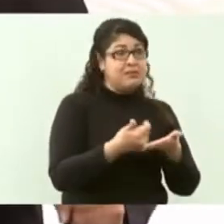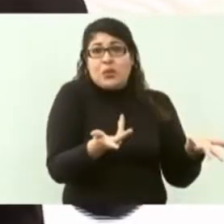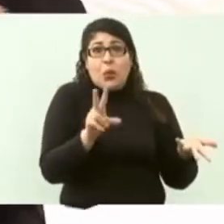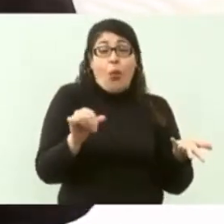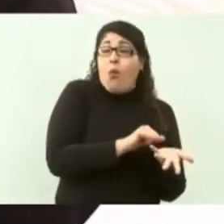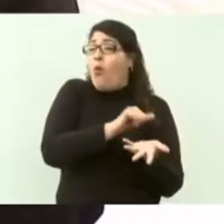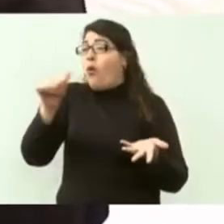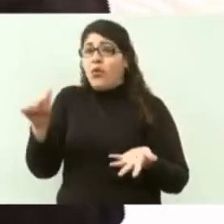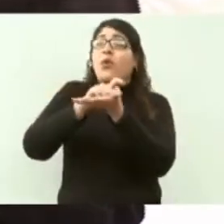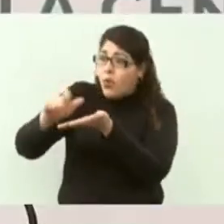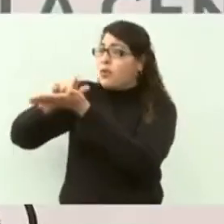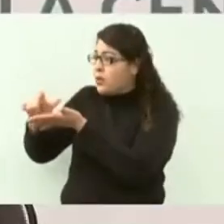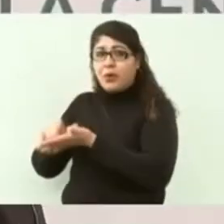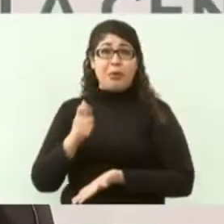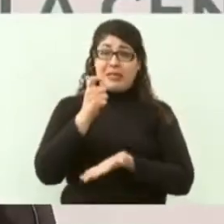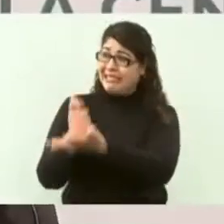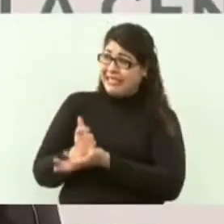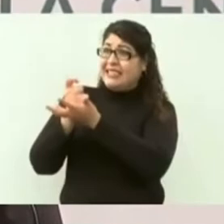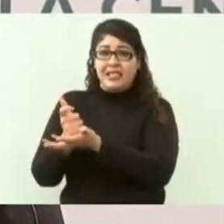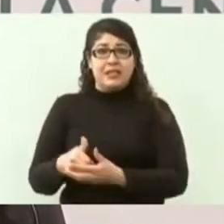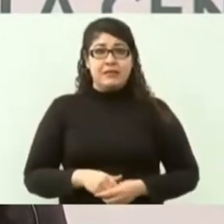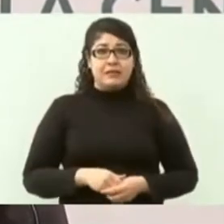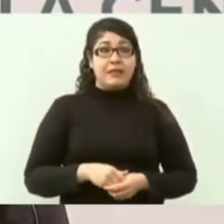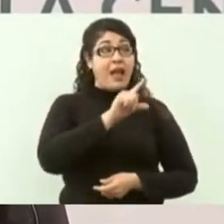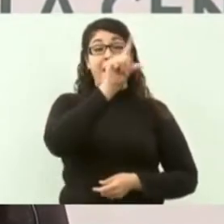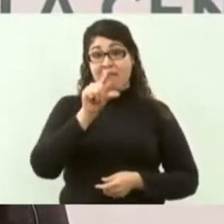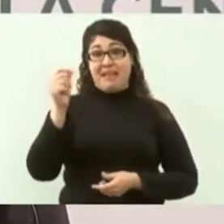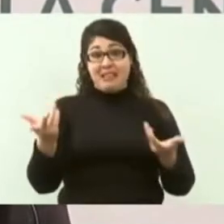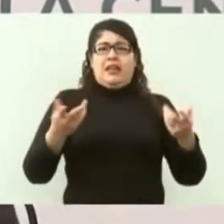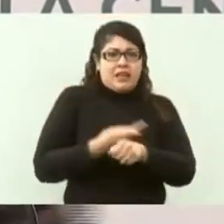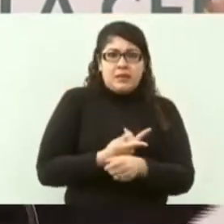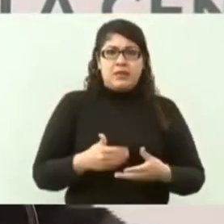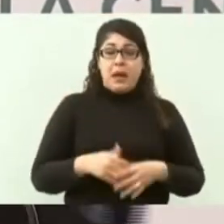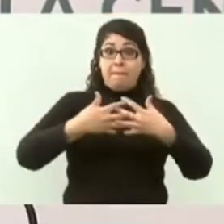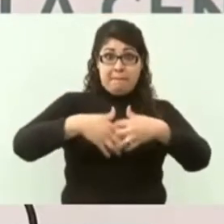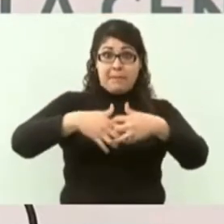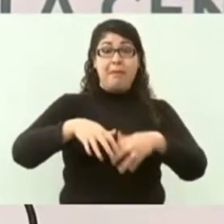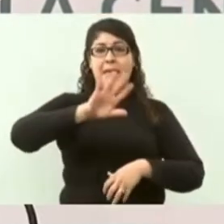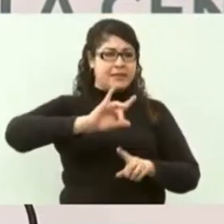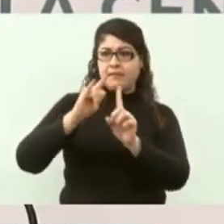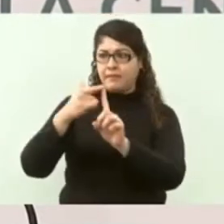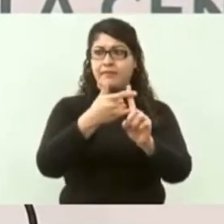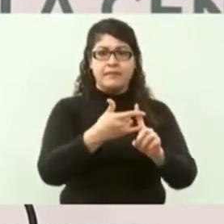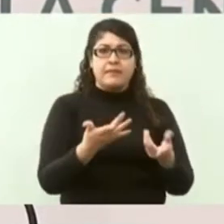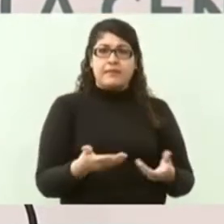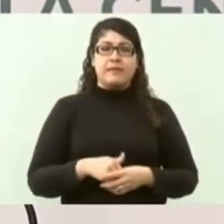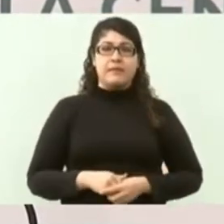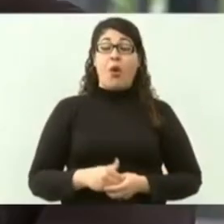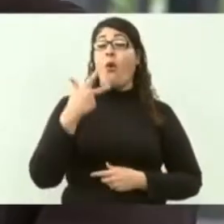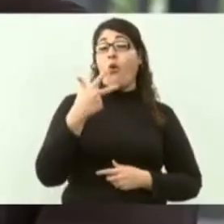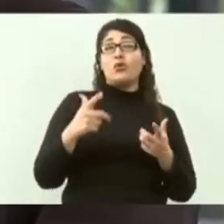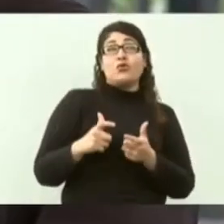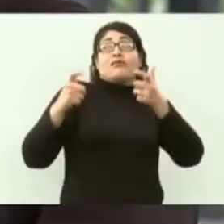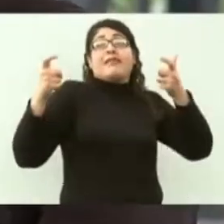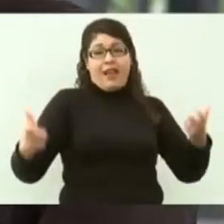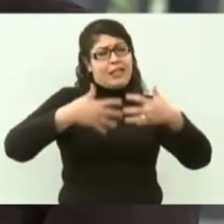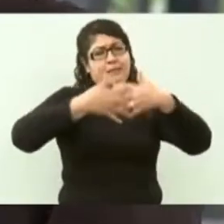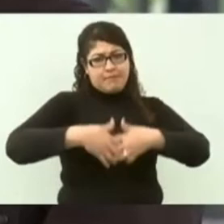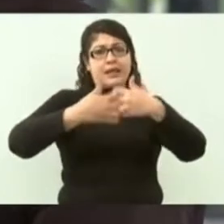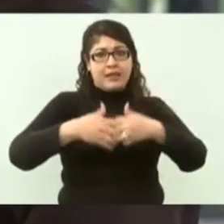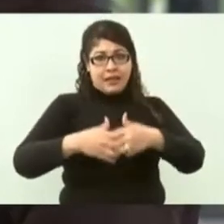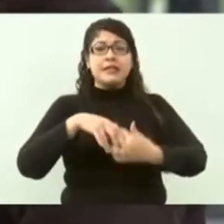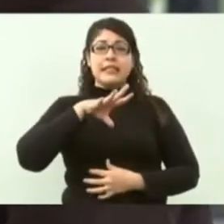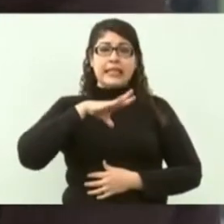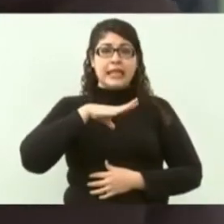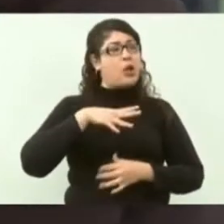frenaron el crecimiento de la Comisión Federal de Electricidad. Y aquí está el ejemplo. Ocho grandes generadores de energía con